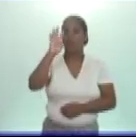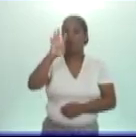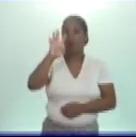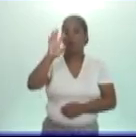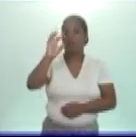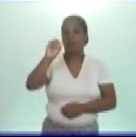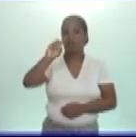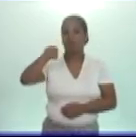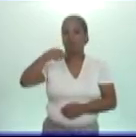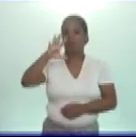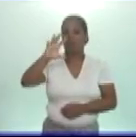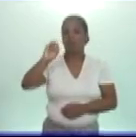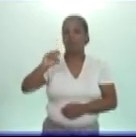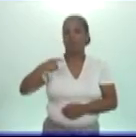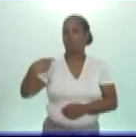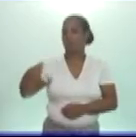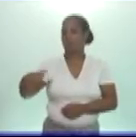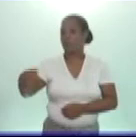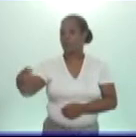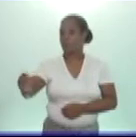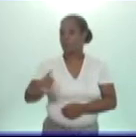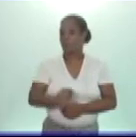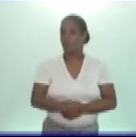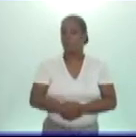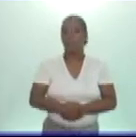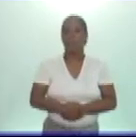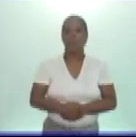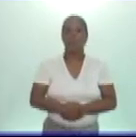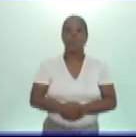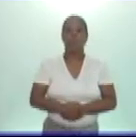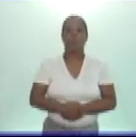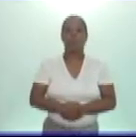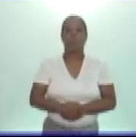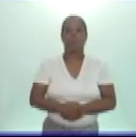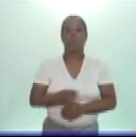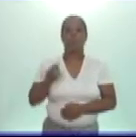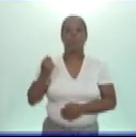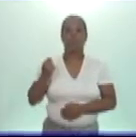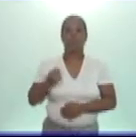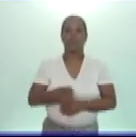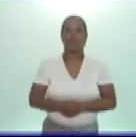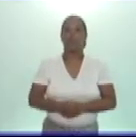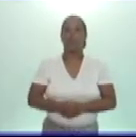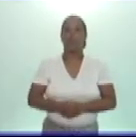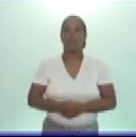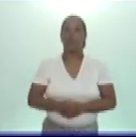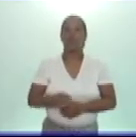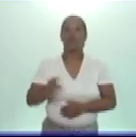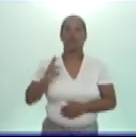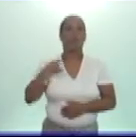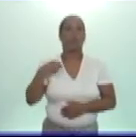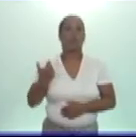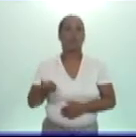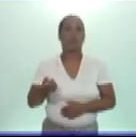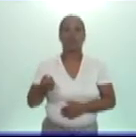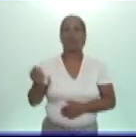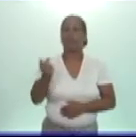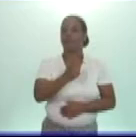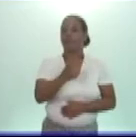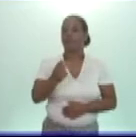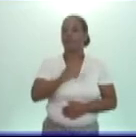diario, o lo que es lo mismo, 40,50 pesos. ¿Cuánto ha ganado cada uno?